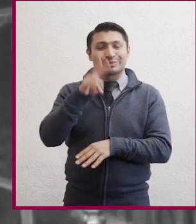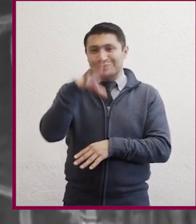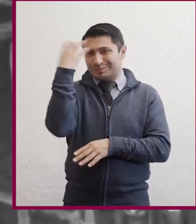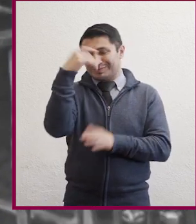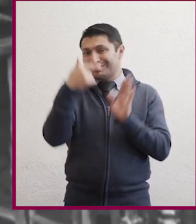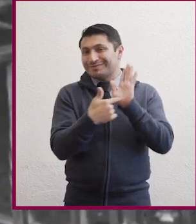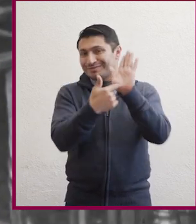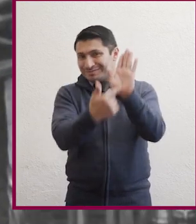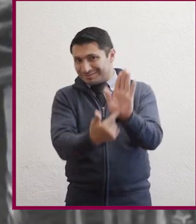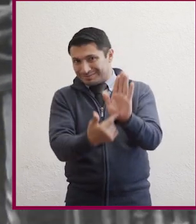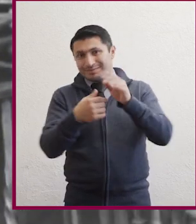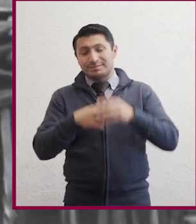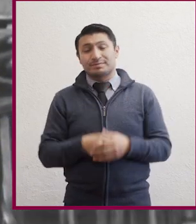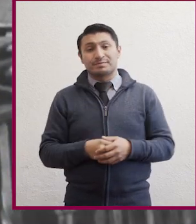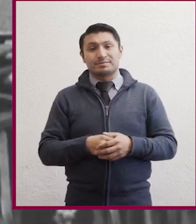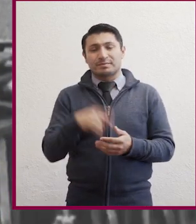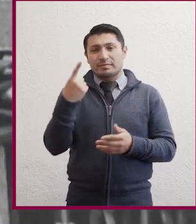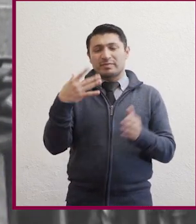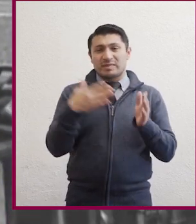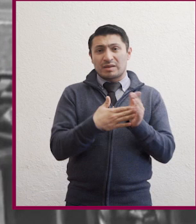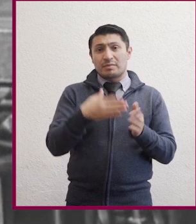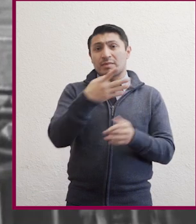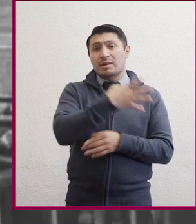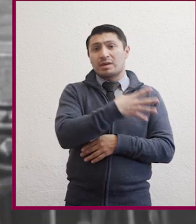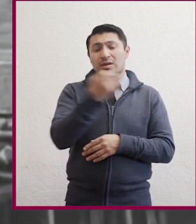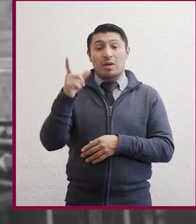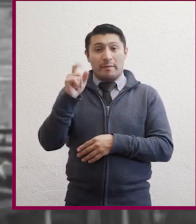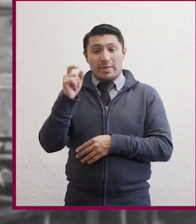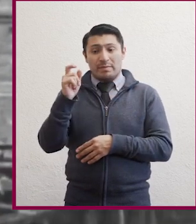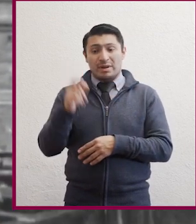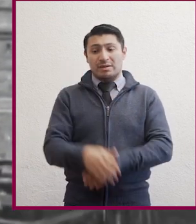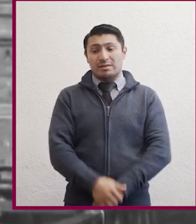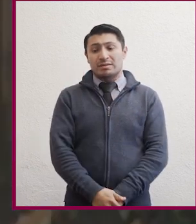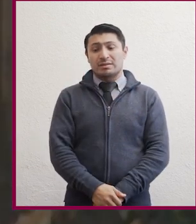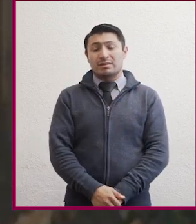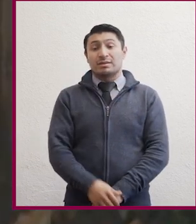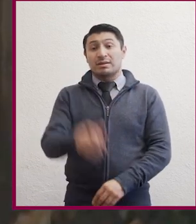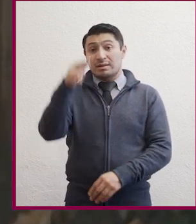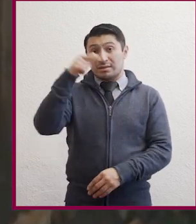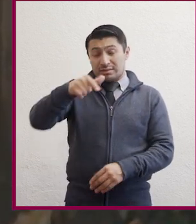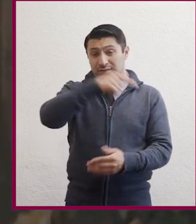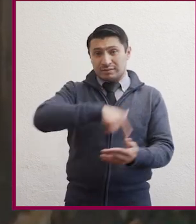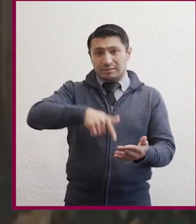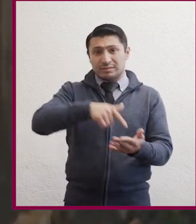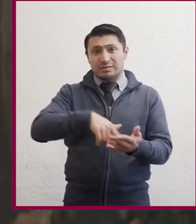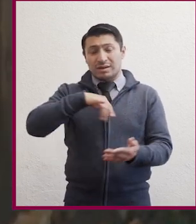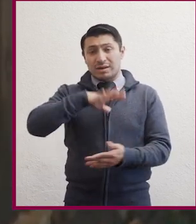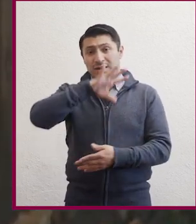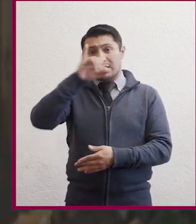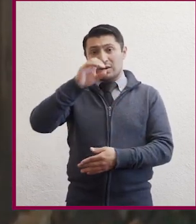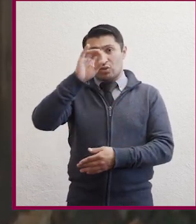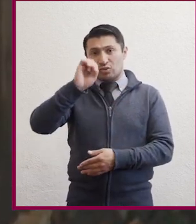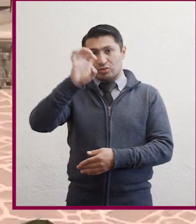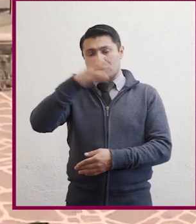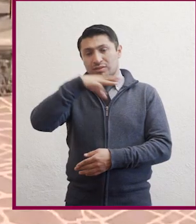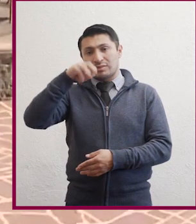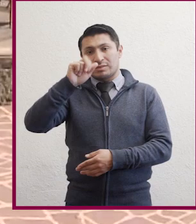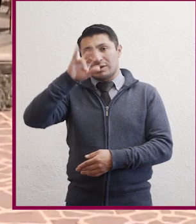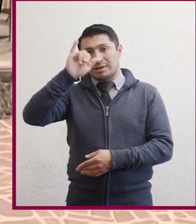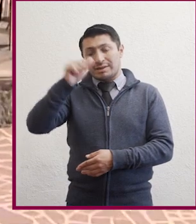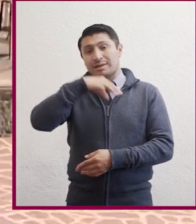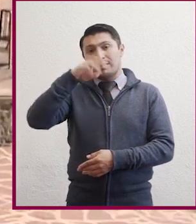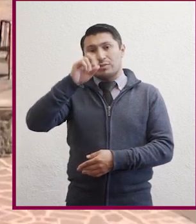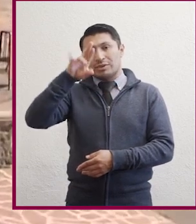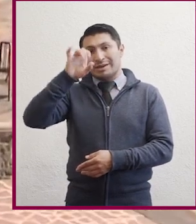se aprecia en esta fotografía cercana a 1920. En este punto, José María Morelos hizo